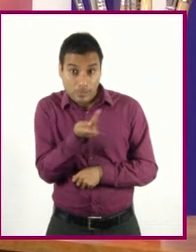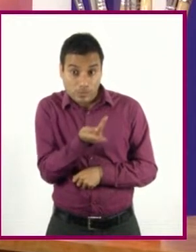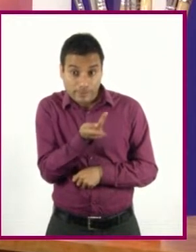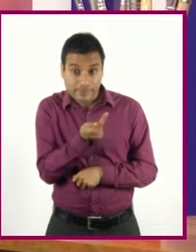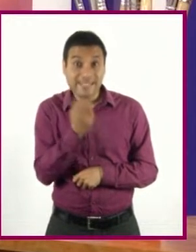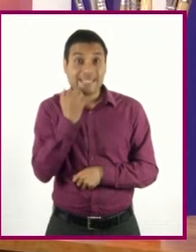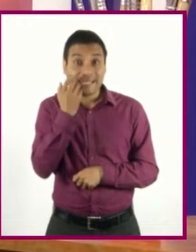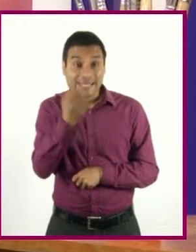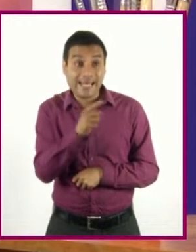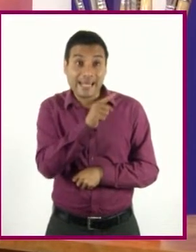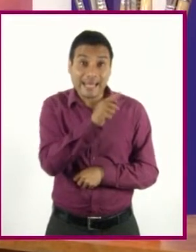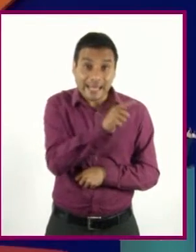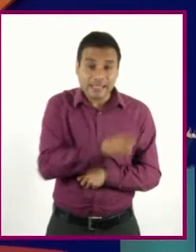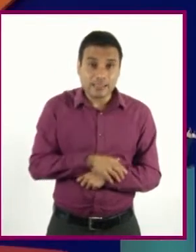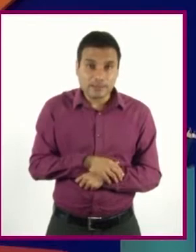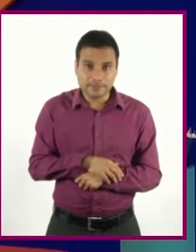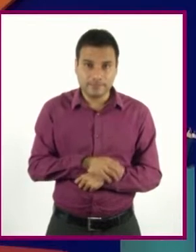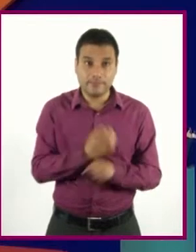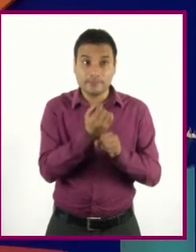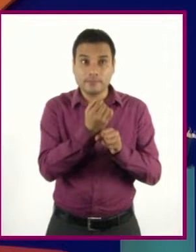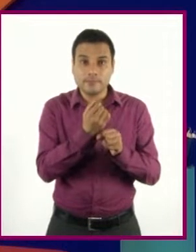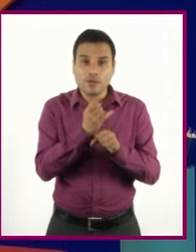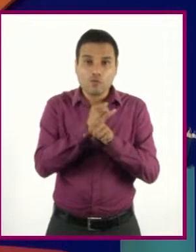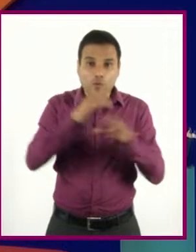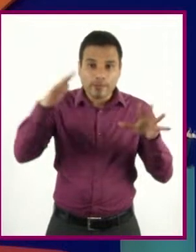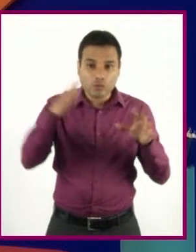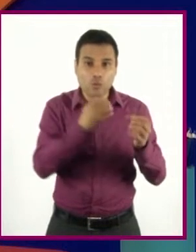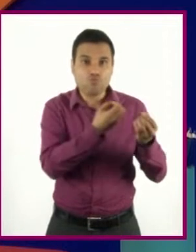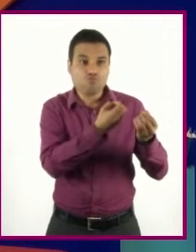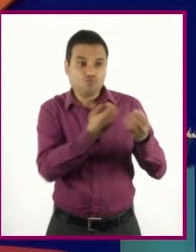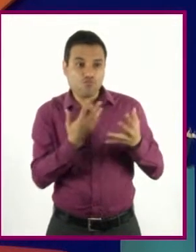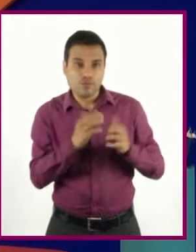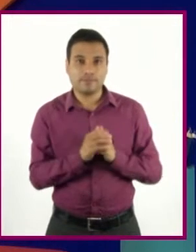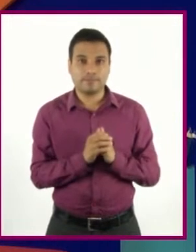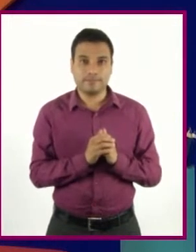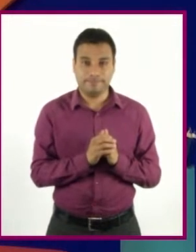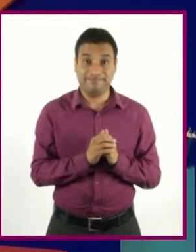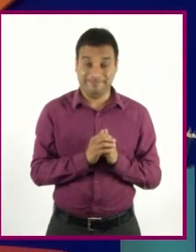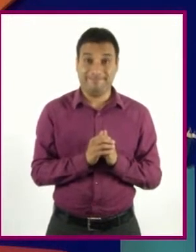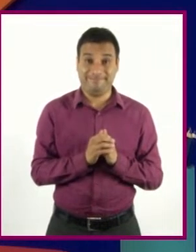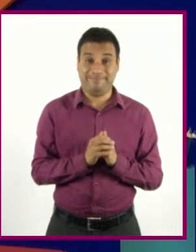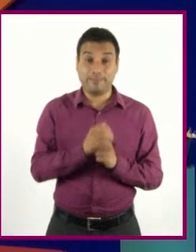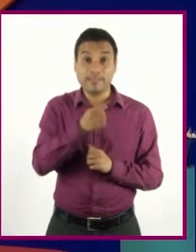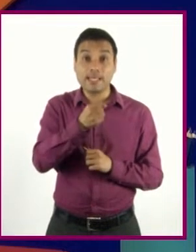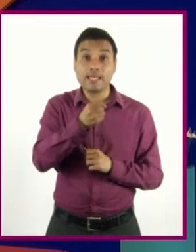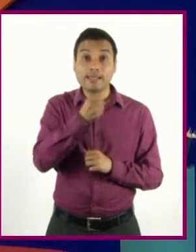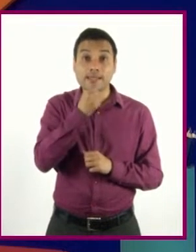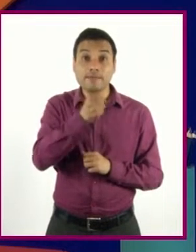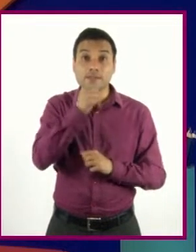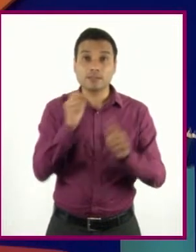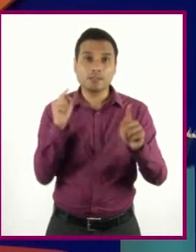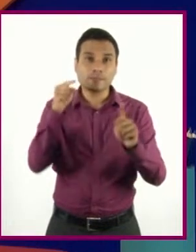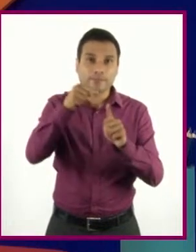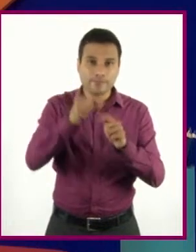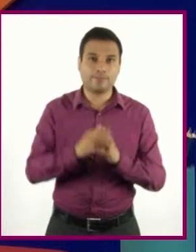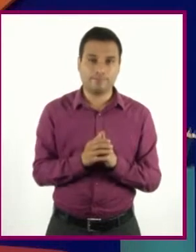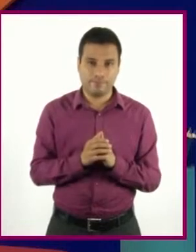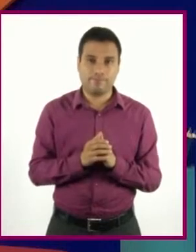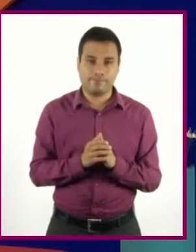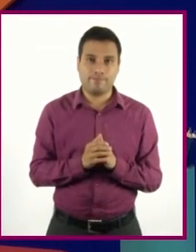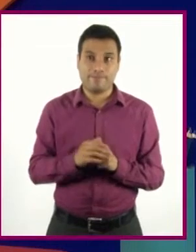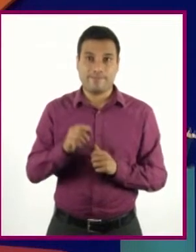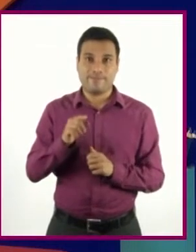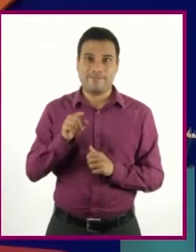entrevistado le proporcione información. En el corazón de la entrevista se encuentra una cierta información que